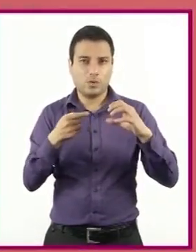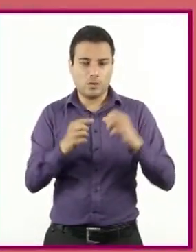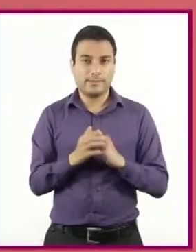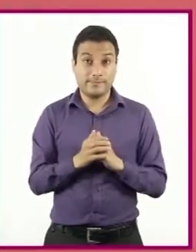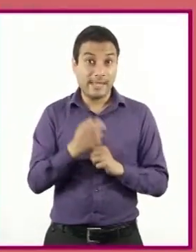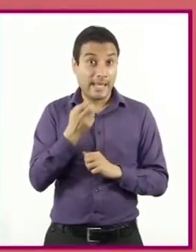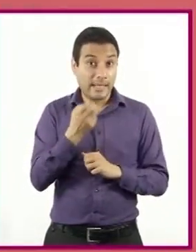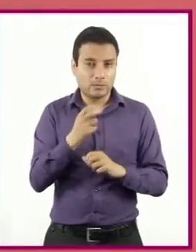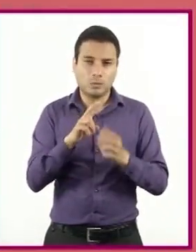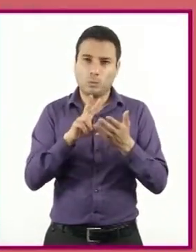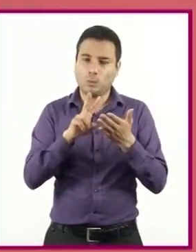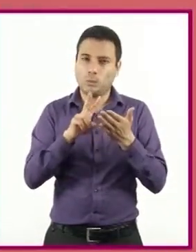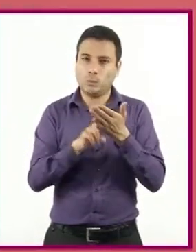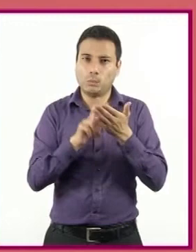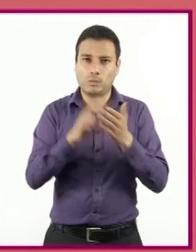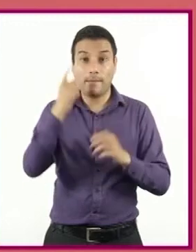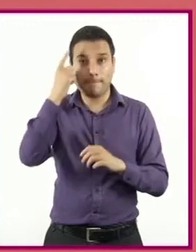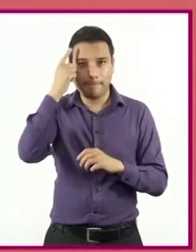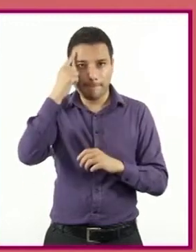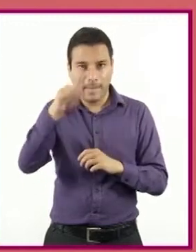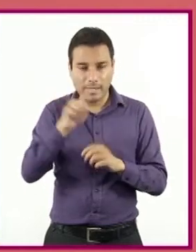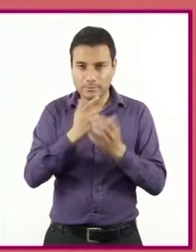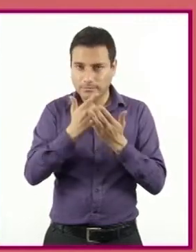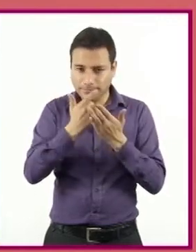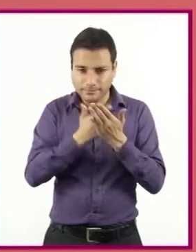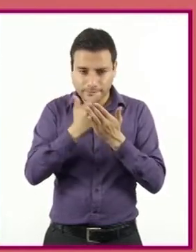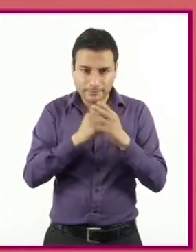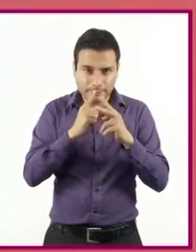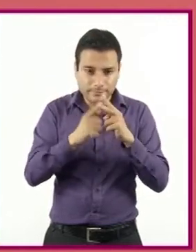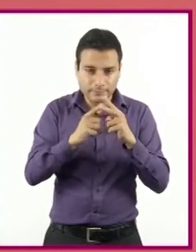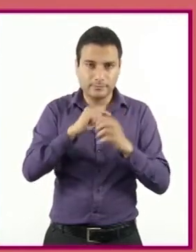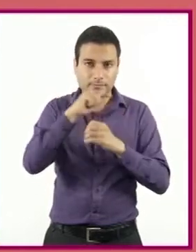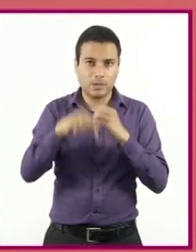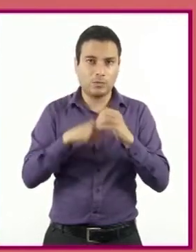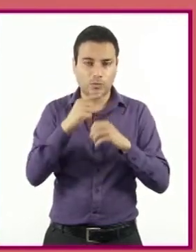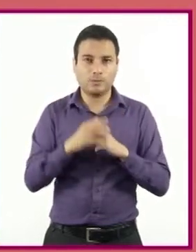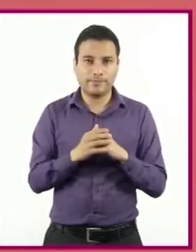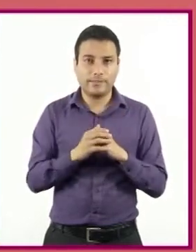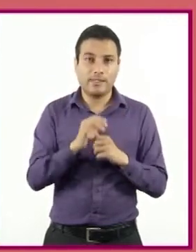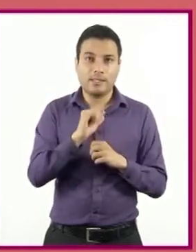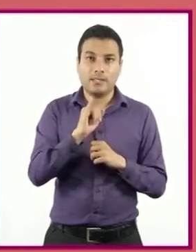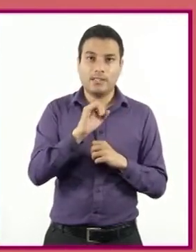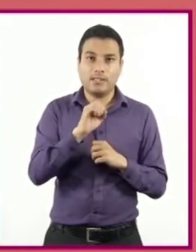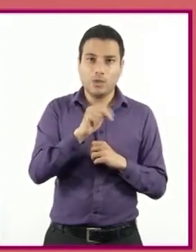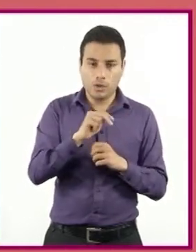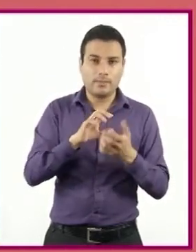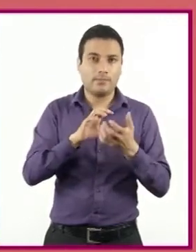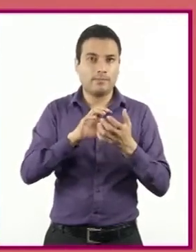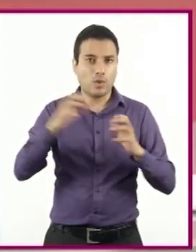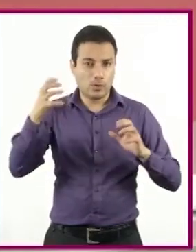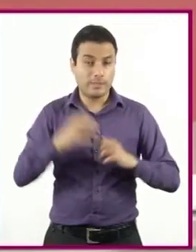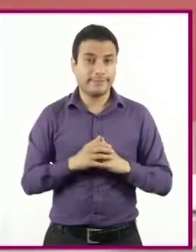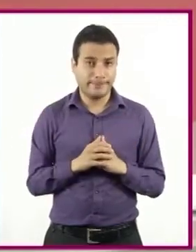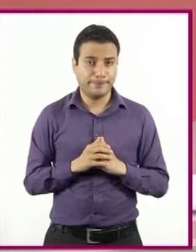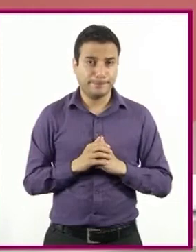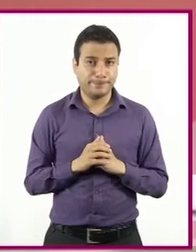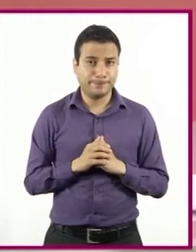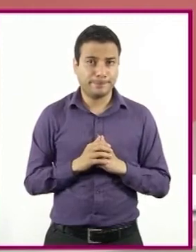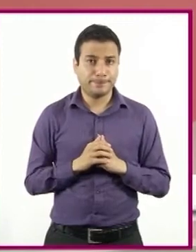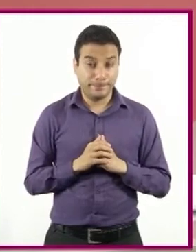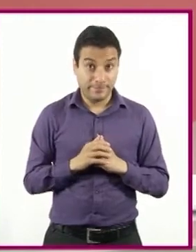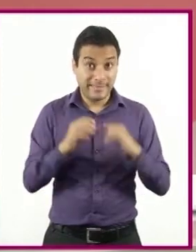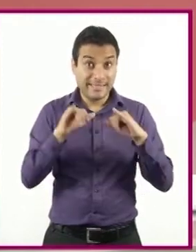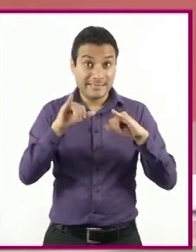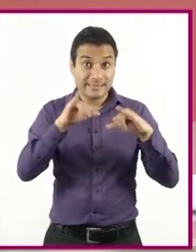particular importancia al usarse como referencia en el cálculo de unidades de átomos, iones, moléculas en una sustancia. En la